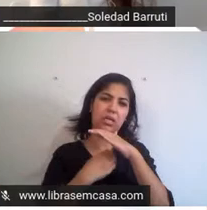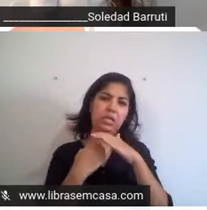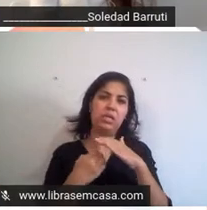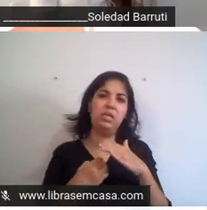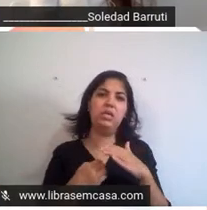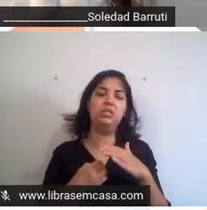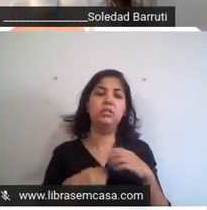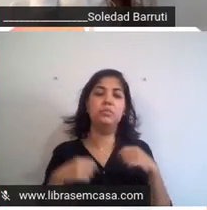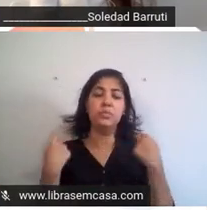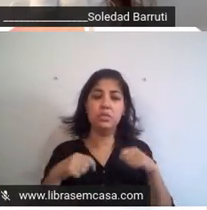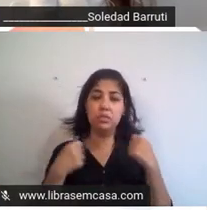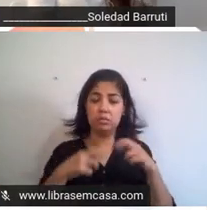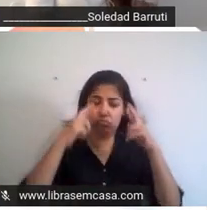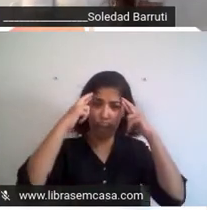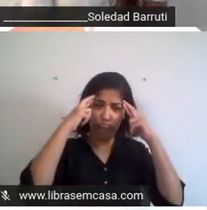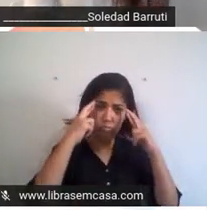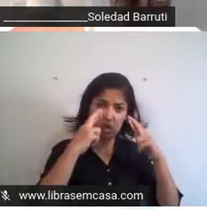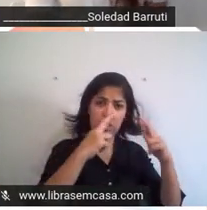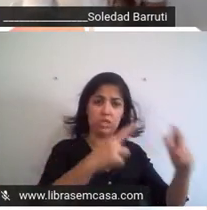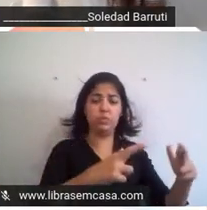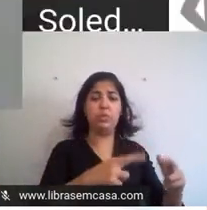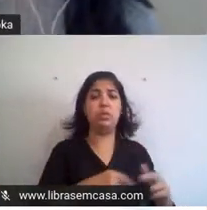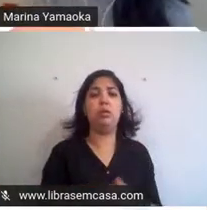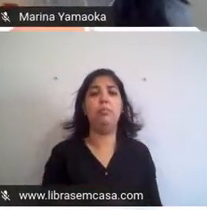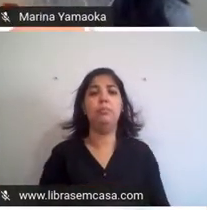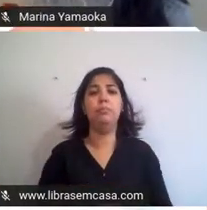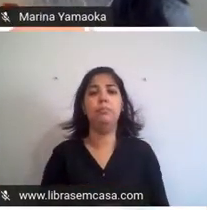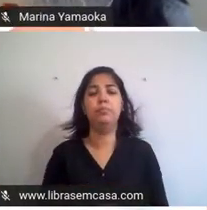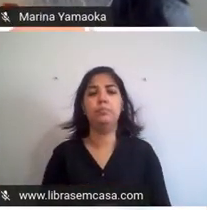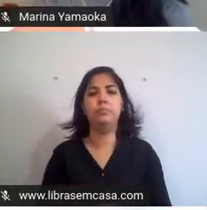levem a sério e tomem atitudes em relação a isso.